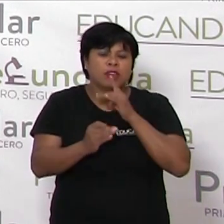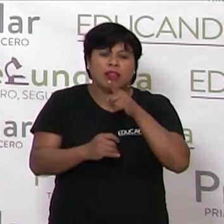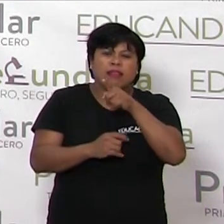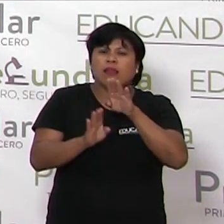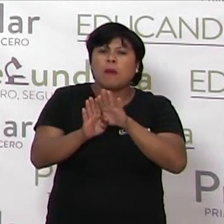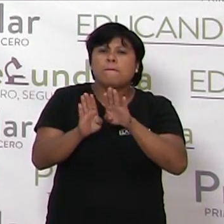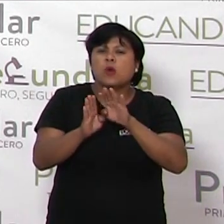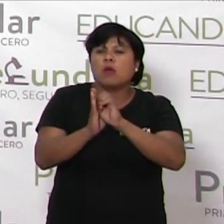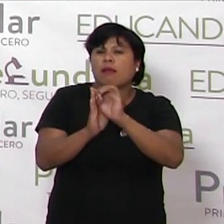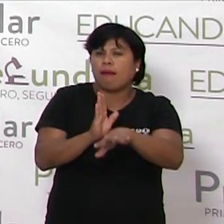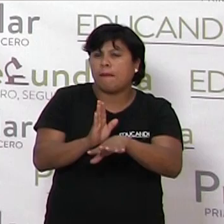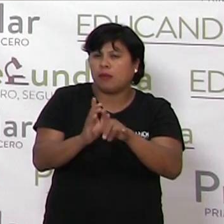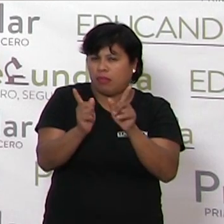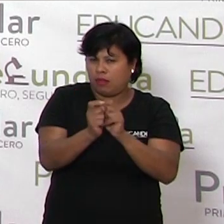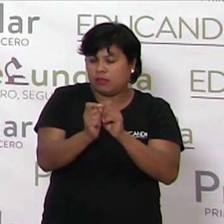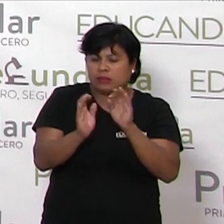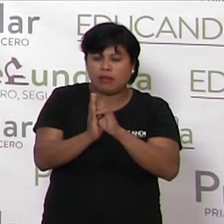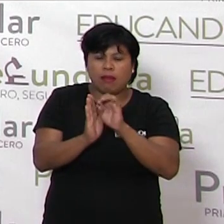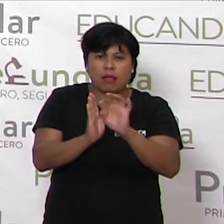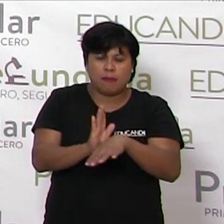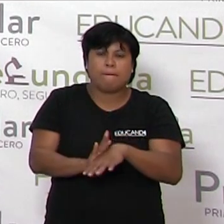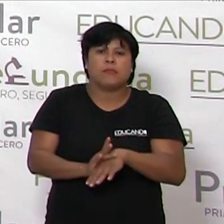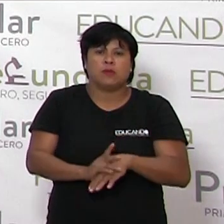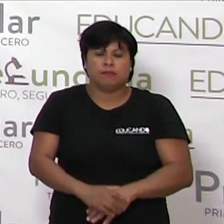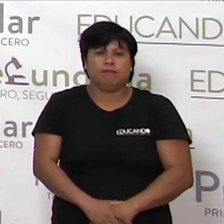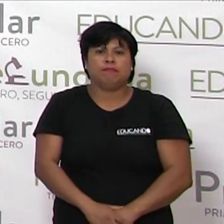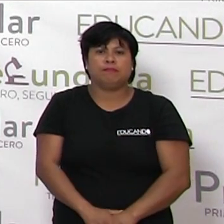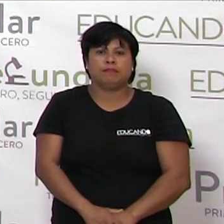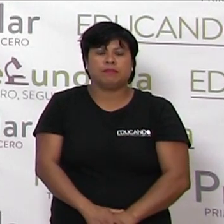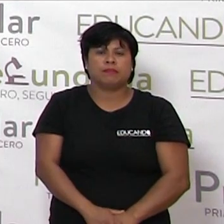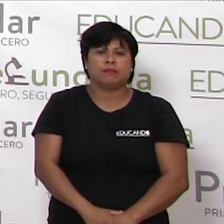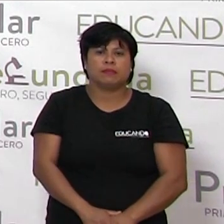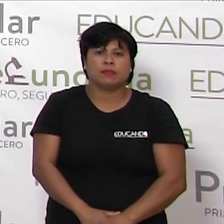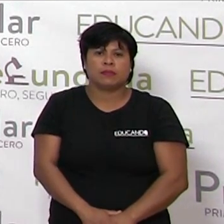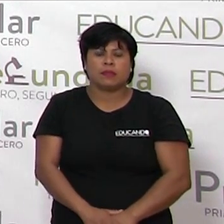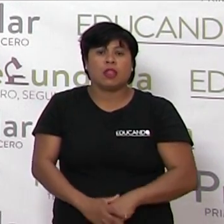tortas. Vamos a ponerle, es un ejemplo nada más. ¿Sale?